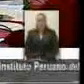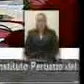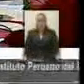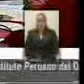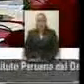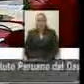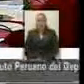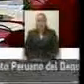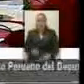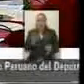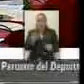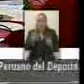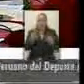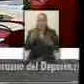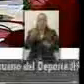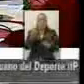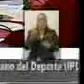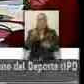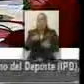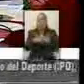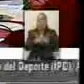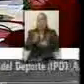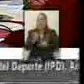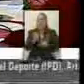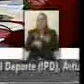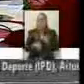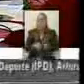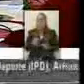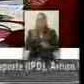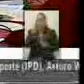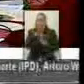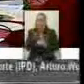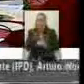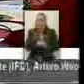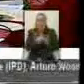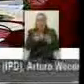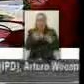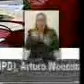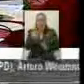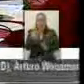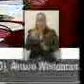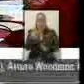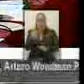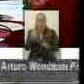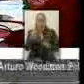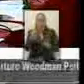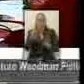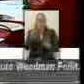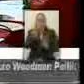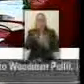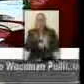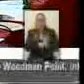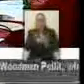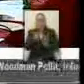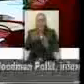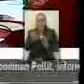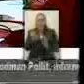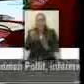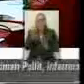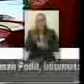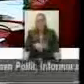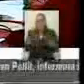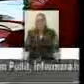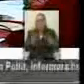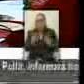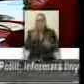$49 el precio de venta. Habían bajado a de 65 a 49. ¿Bajó el azúcar en el 2007, presidente? ¡No! Si el azúcar